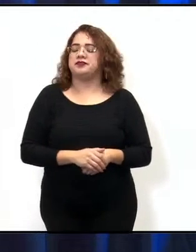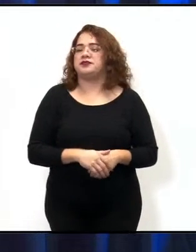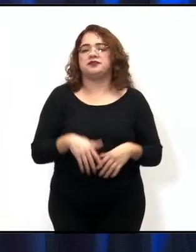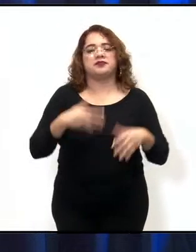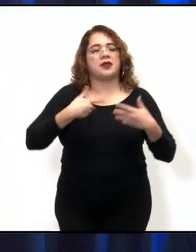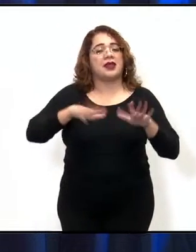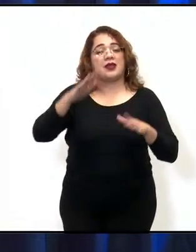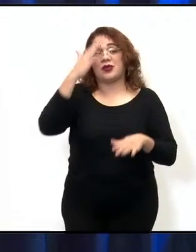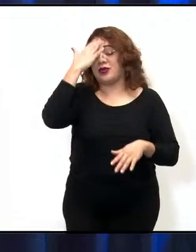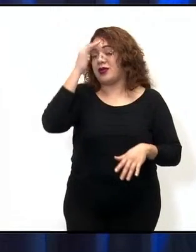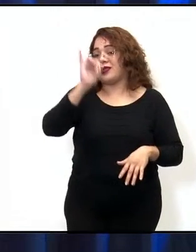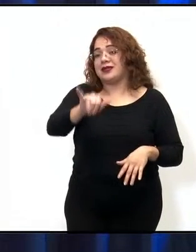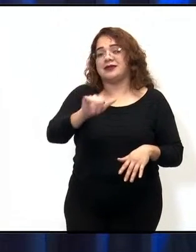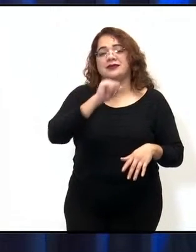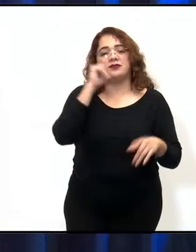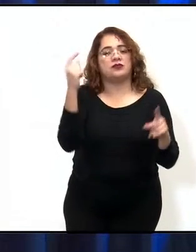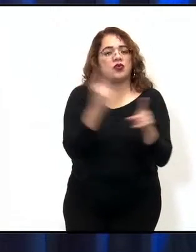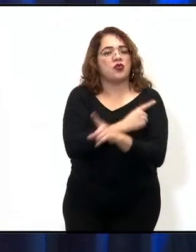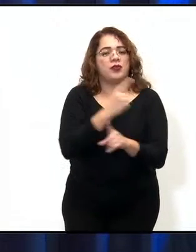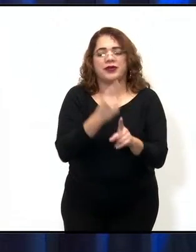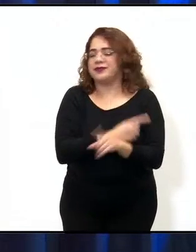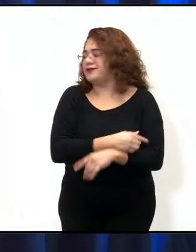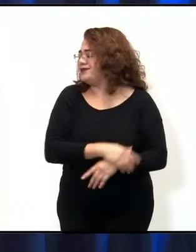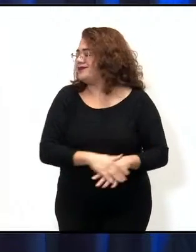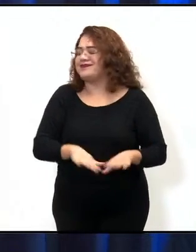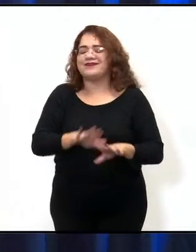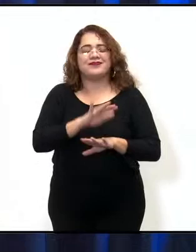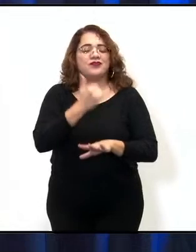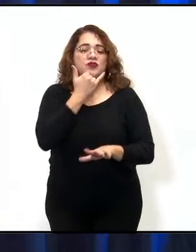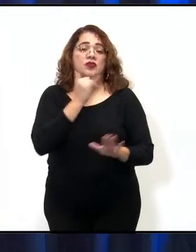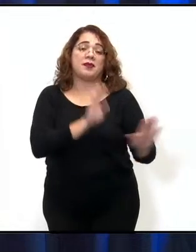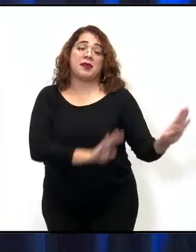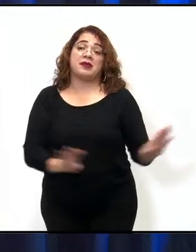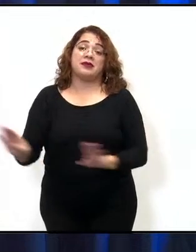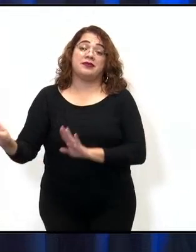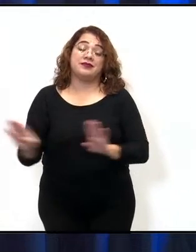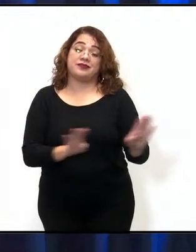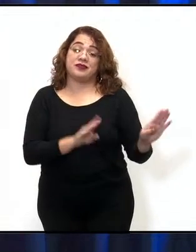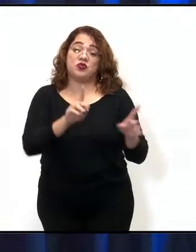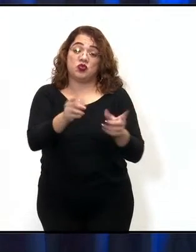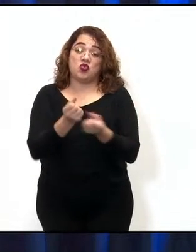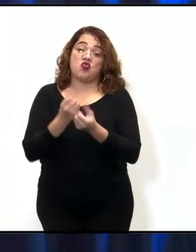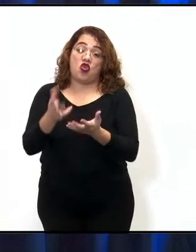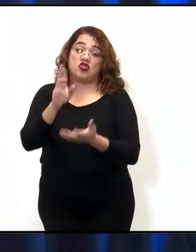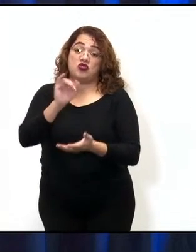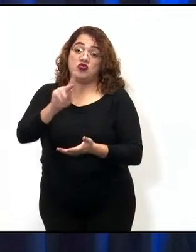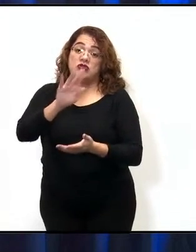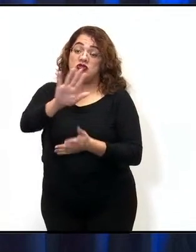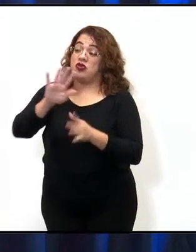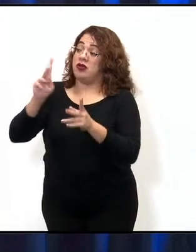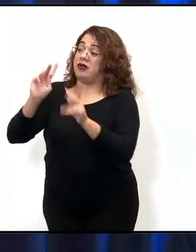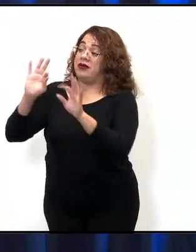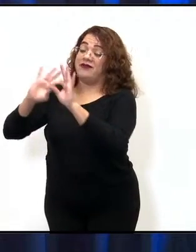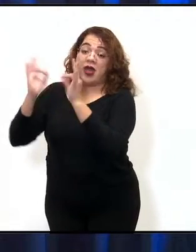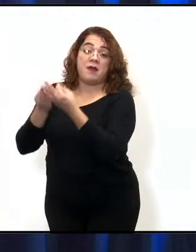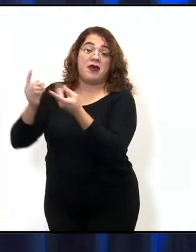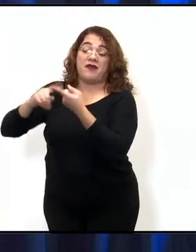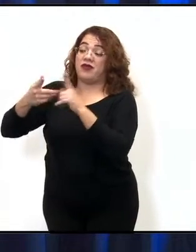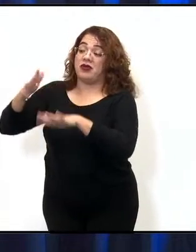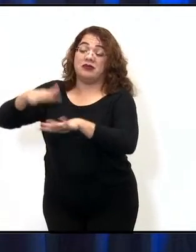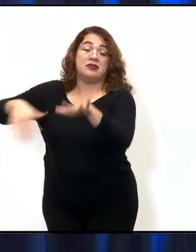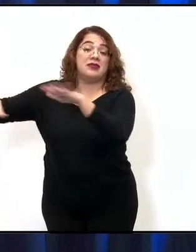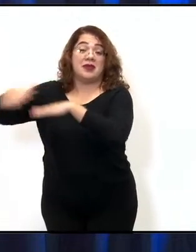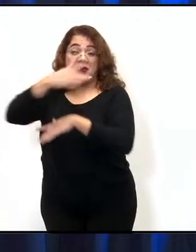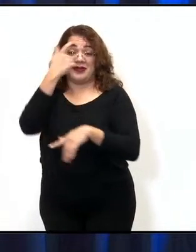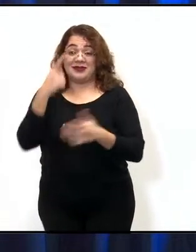funciona. El virus puede tardar varios días hasta una semana para poder desarrollar suficiente para salir positivo en